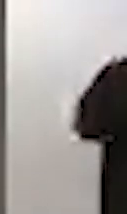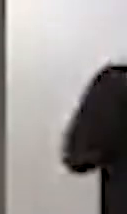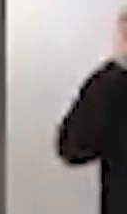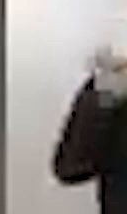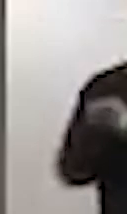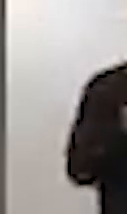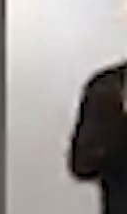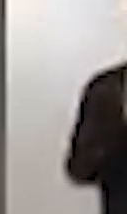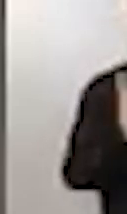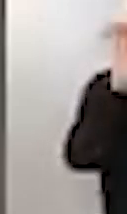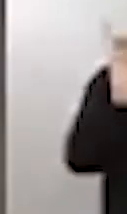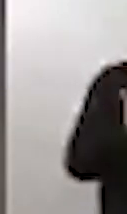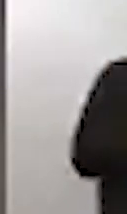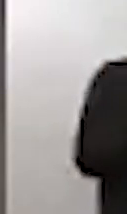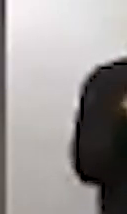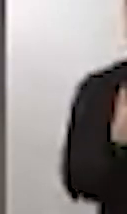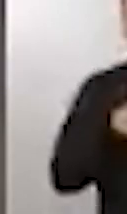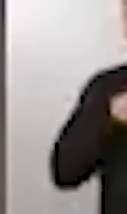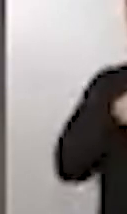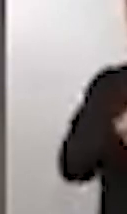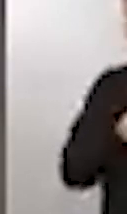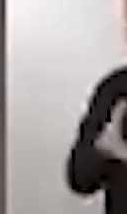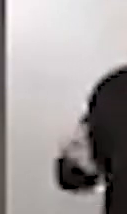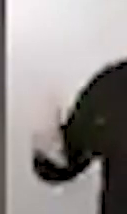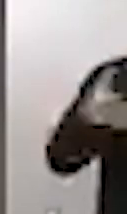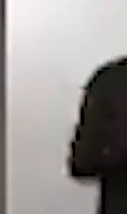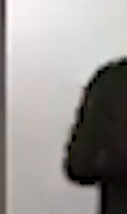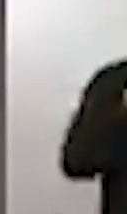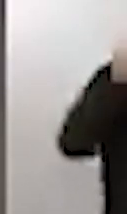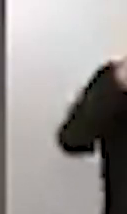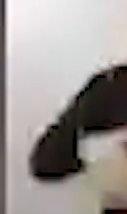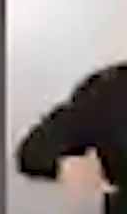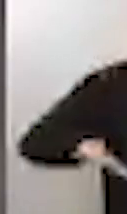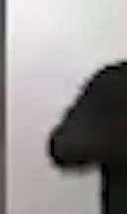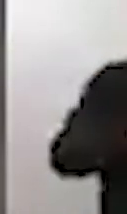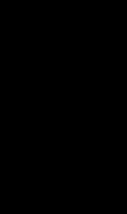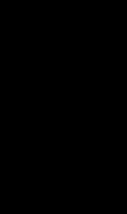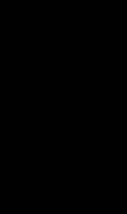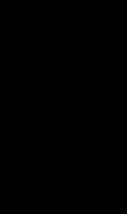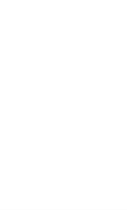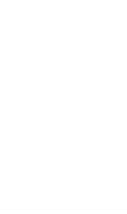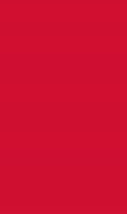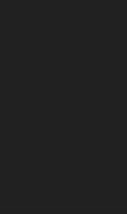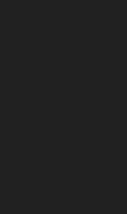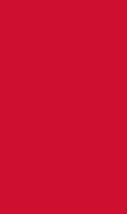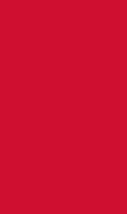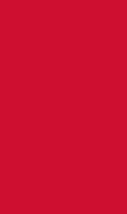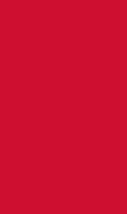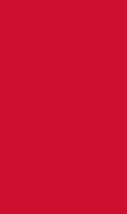mujeres uno de nuestros principales Pilares de transformación política económica y